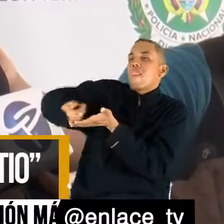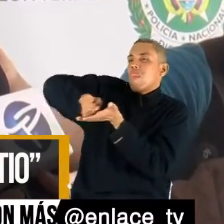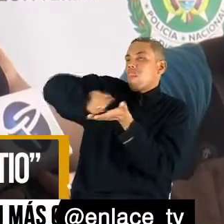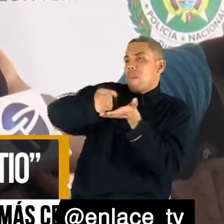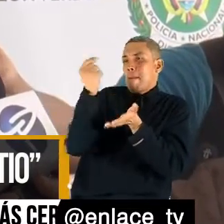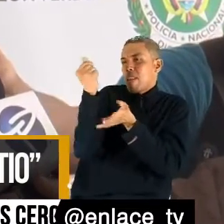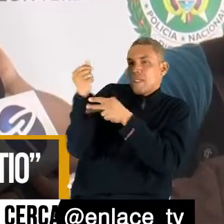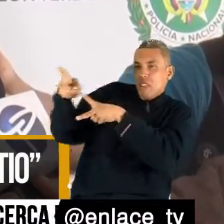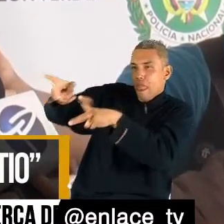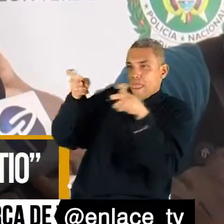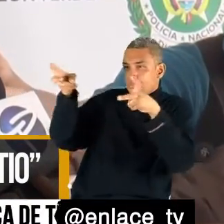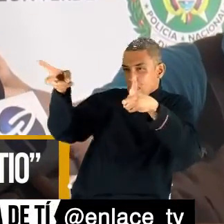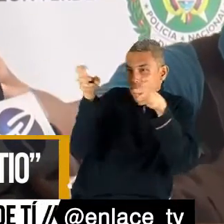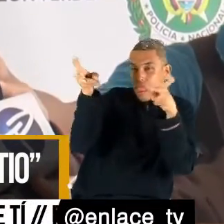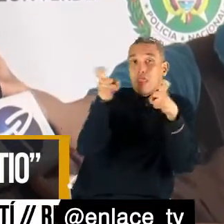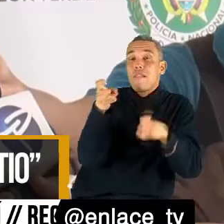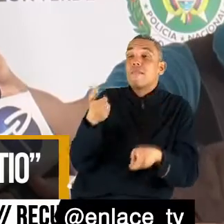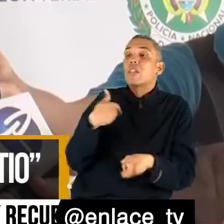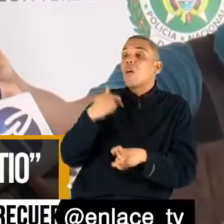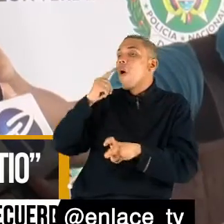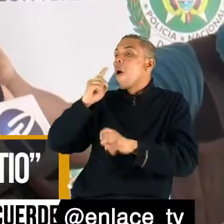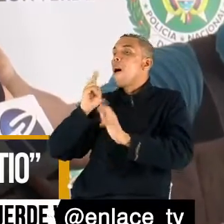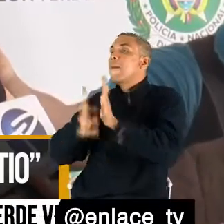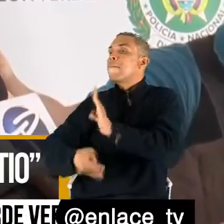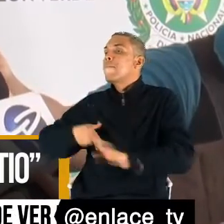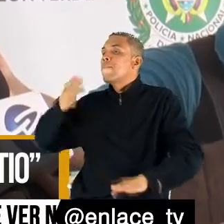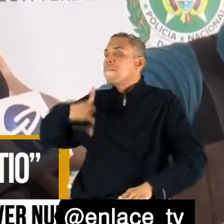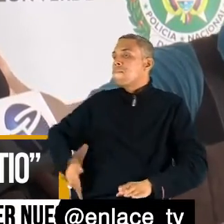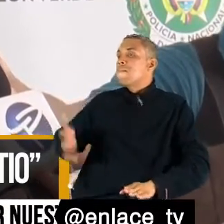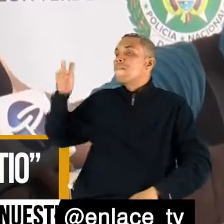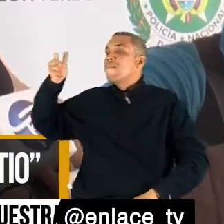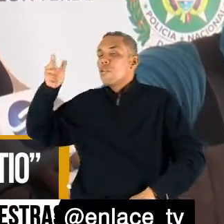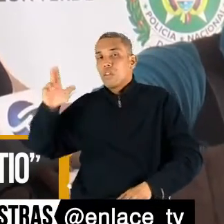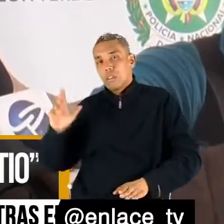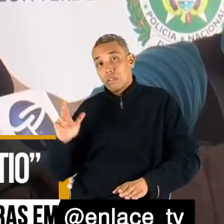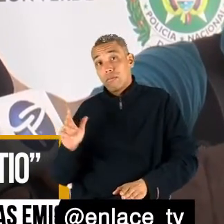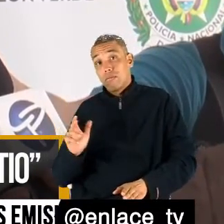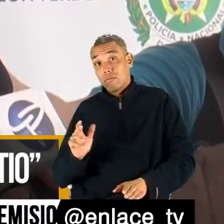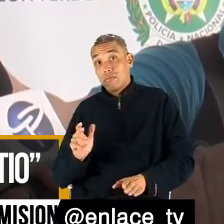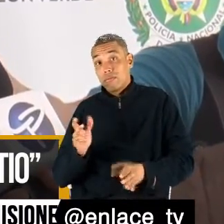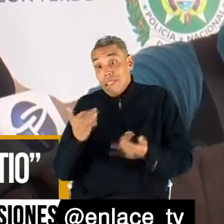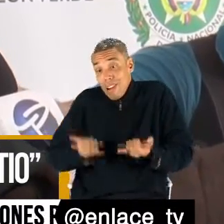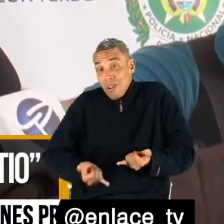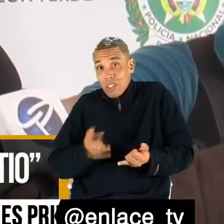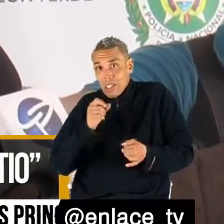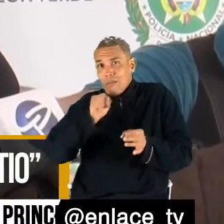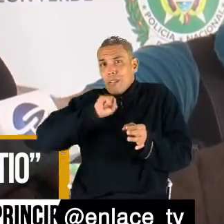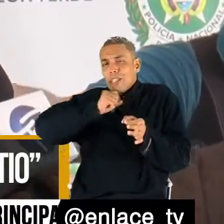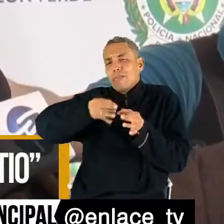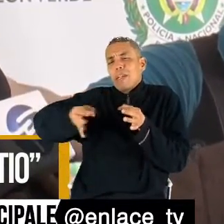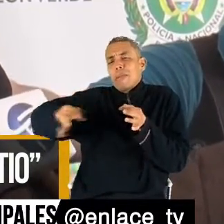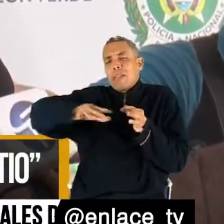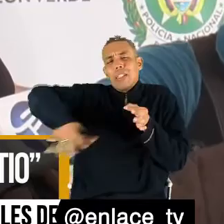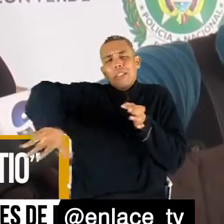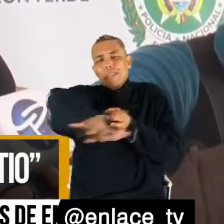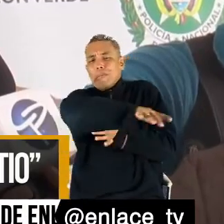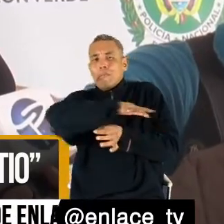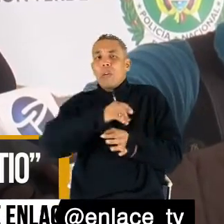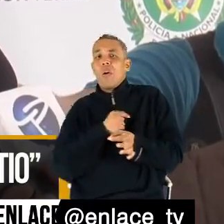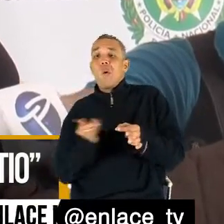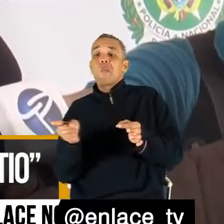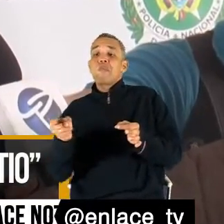excelentes resultados. Esto trae tranquilidad al territorio del Magdalena Medio, específicamente a los municipios